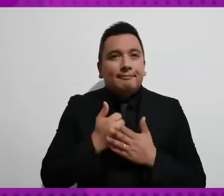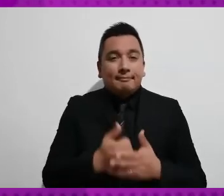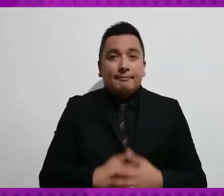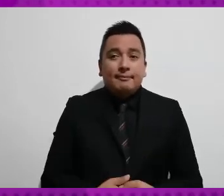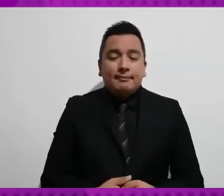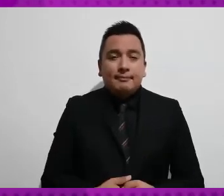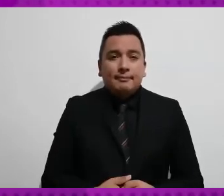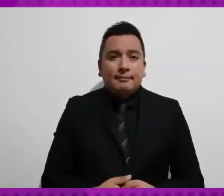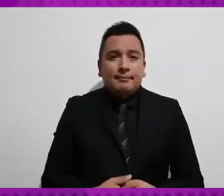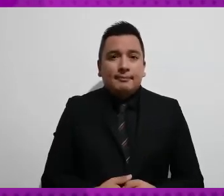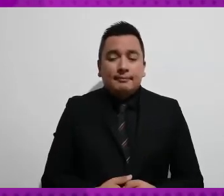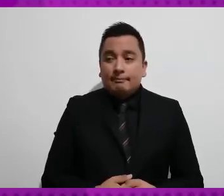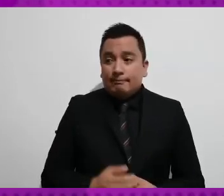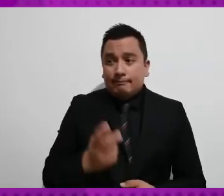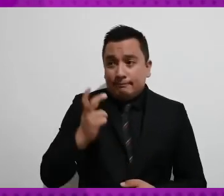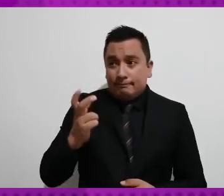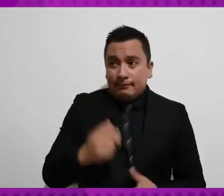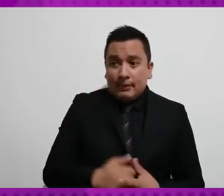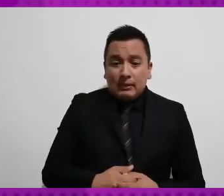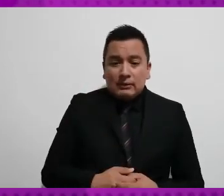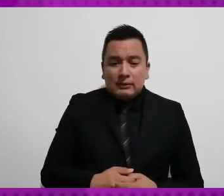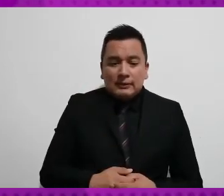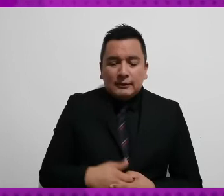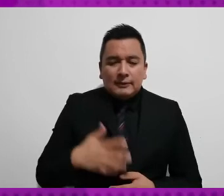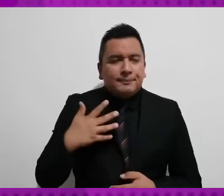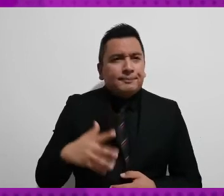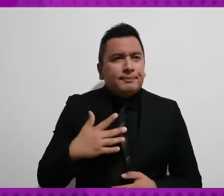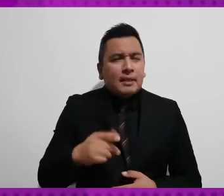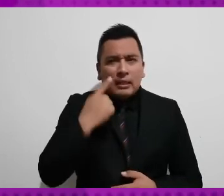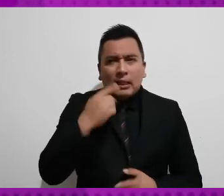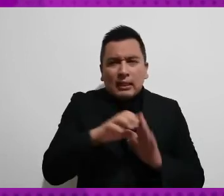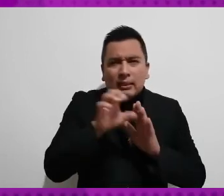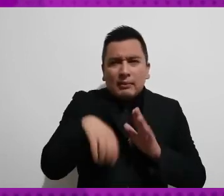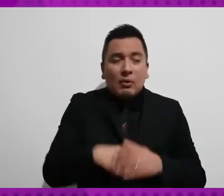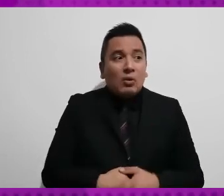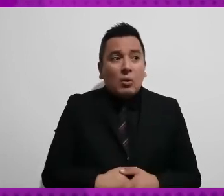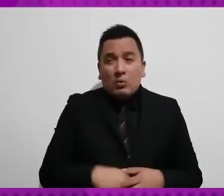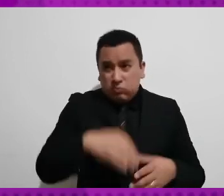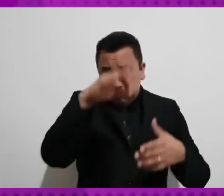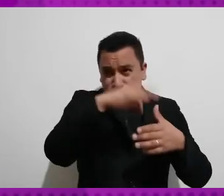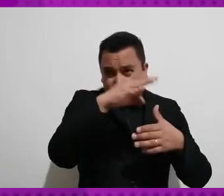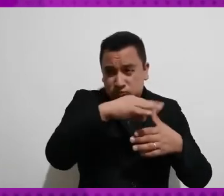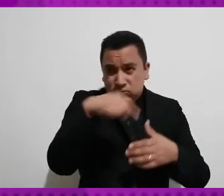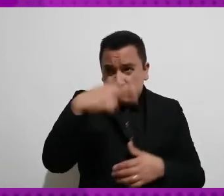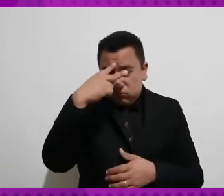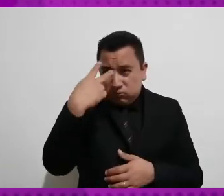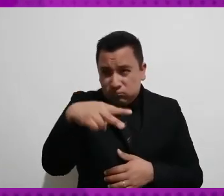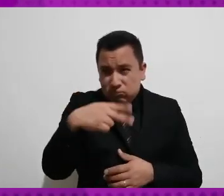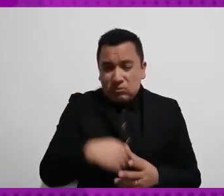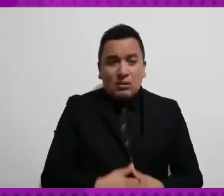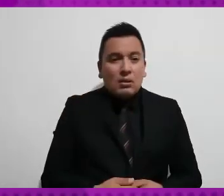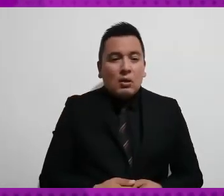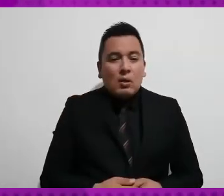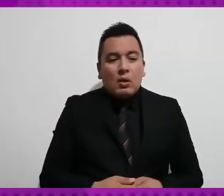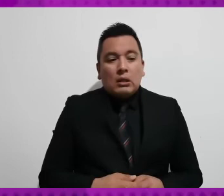estamos hablando de que para cada jornada electoral que tenemos en nuestro país,